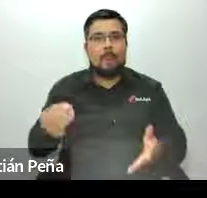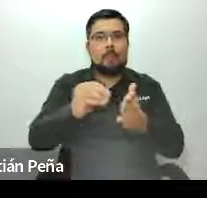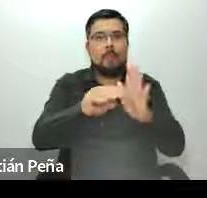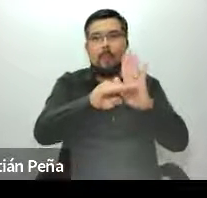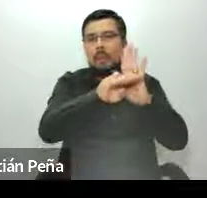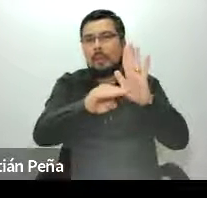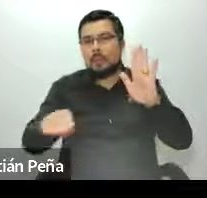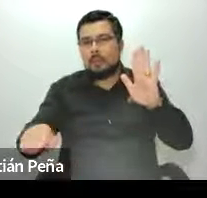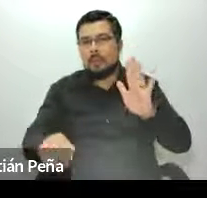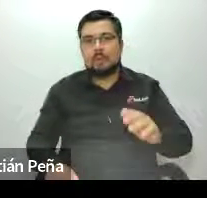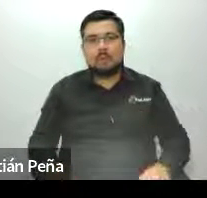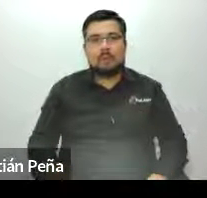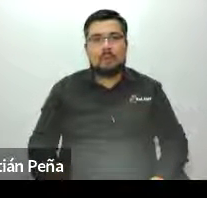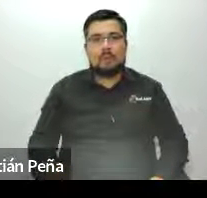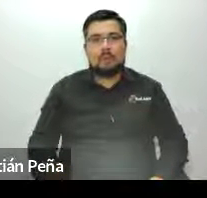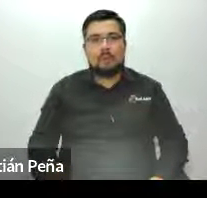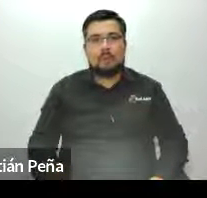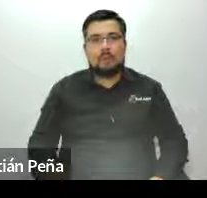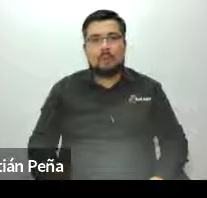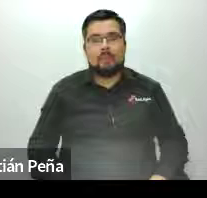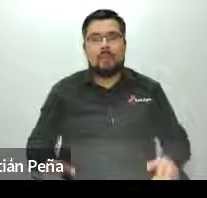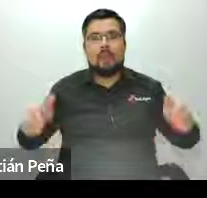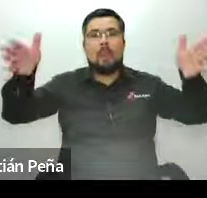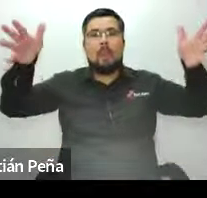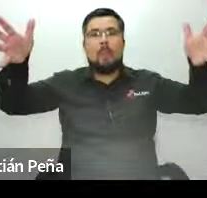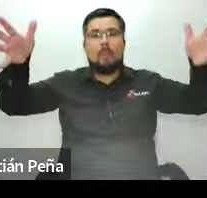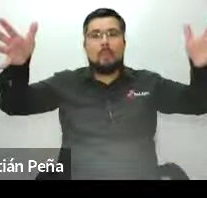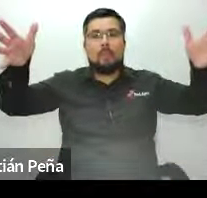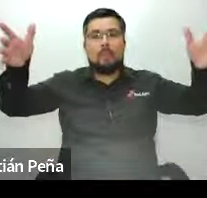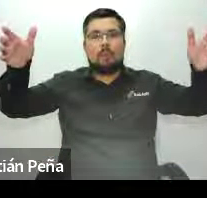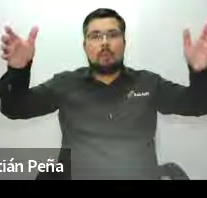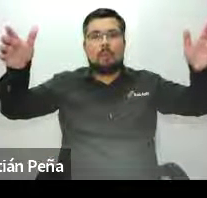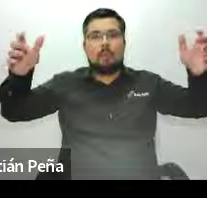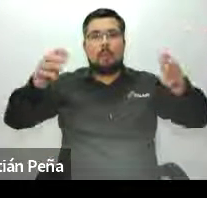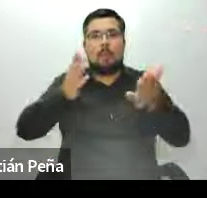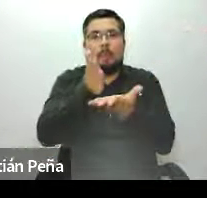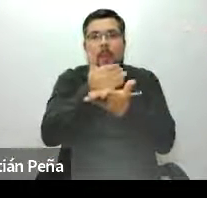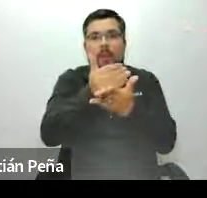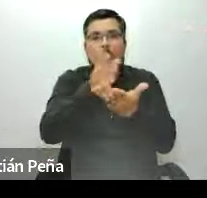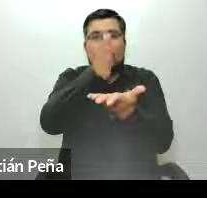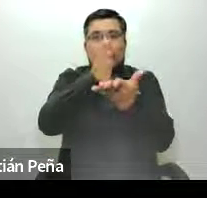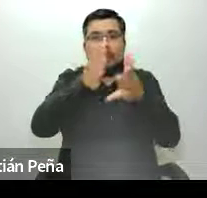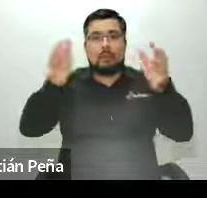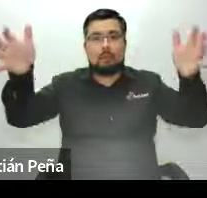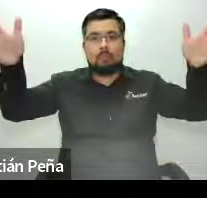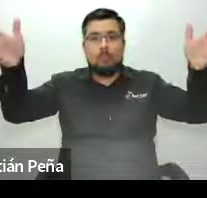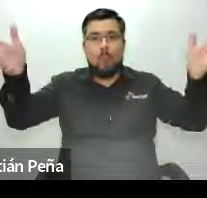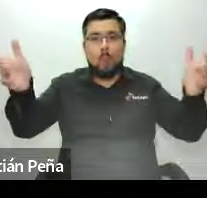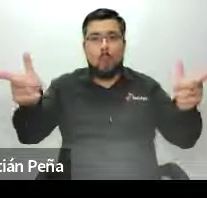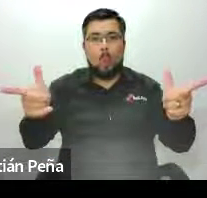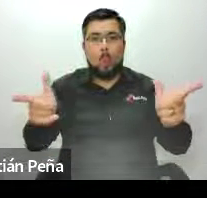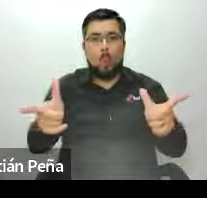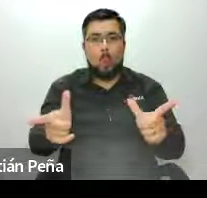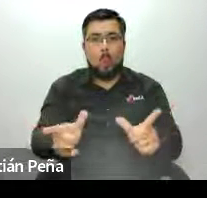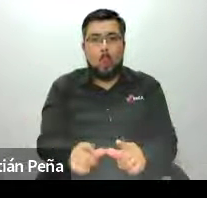como de lo más ancho, ¿no es cierto?, hasta lo más específico, podríamos llegar hasta la planificación de clases, claro que sirve, ¿no? Porque te da un